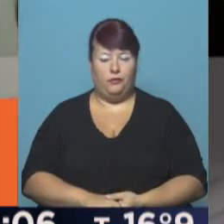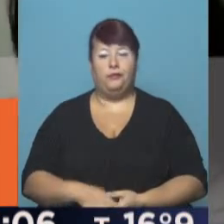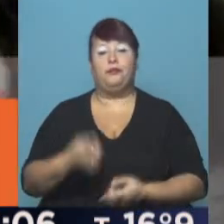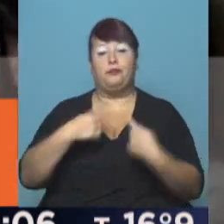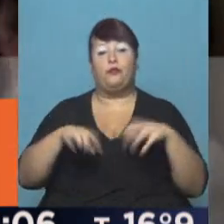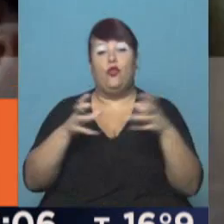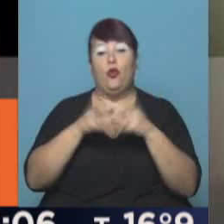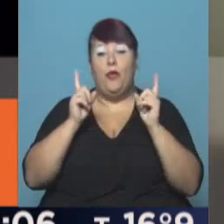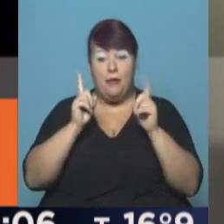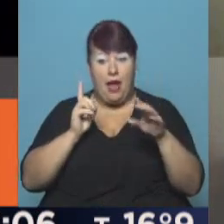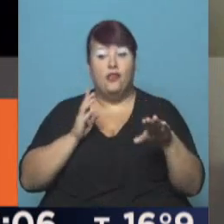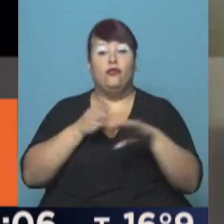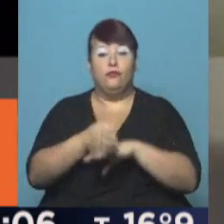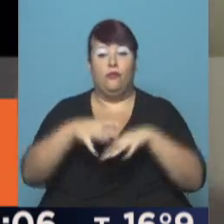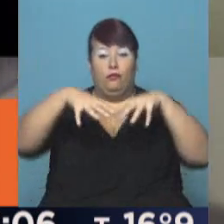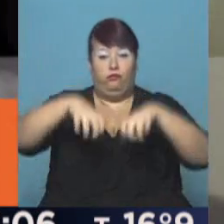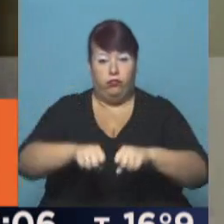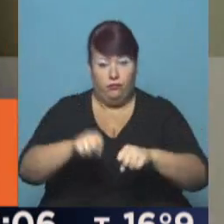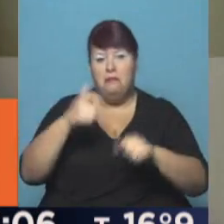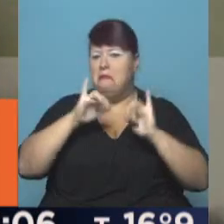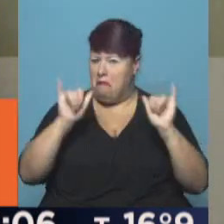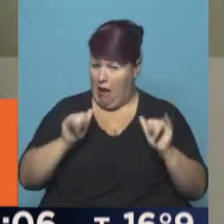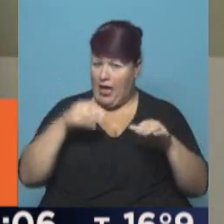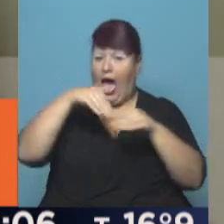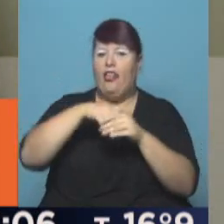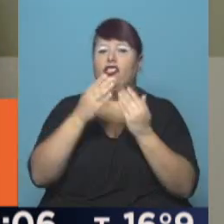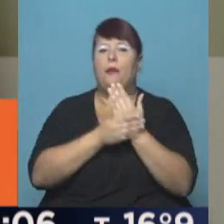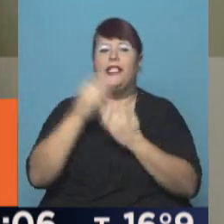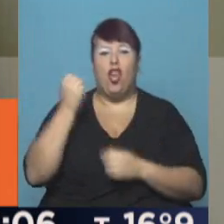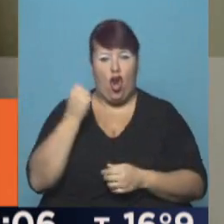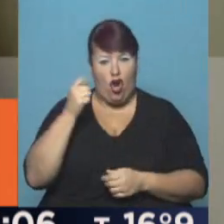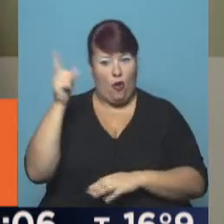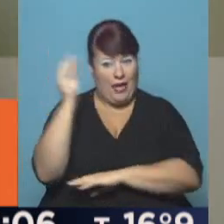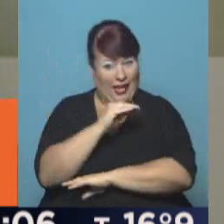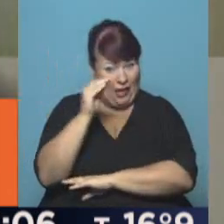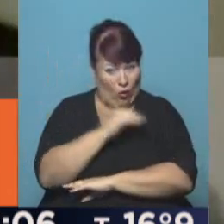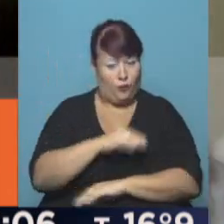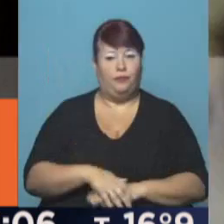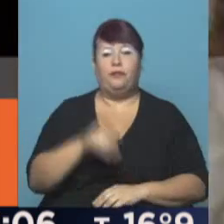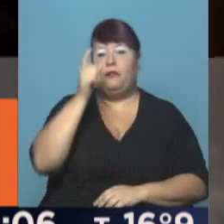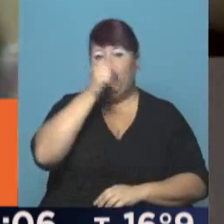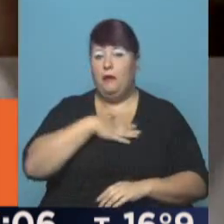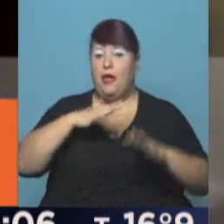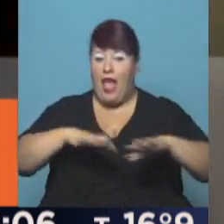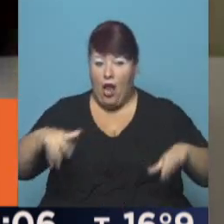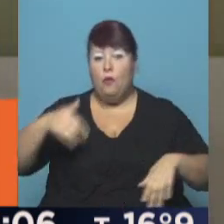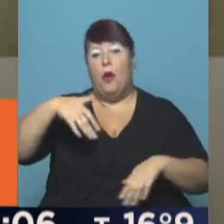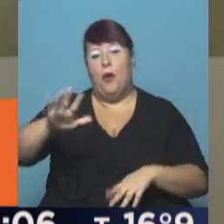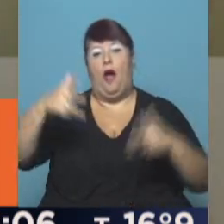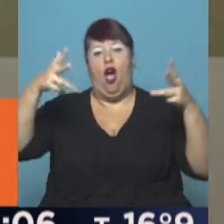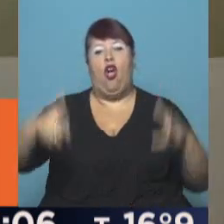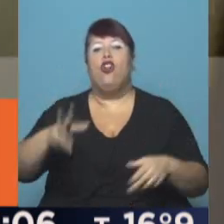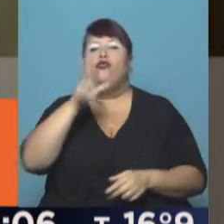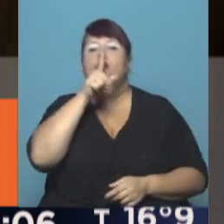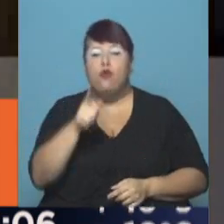Mientras un grupo de docentes realiza una ocupación pacífica en el Ministerio de Economía de Santa Cruz, padres de alumnos llevarán a cabo un corte de